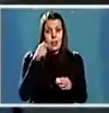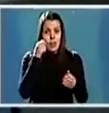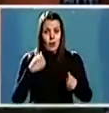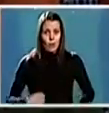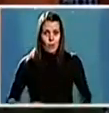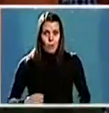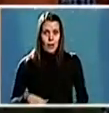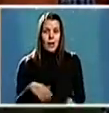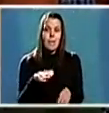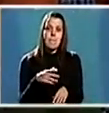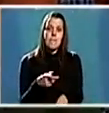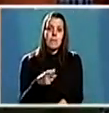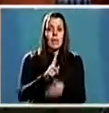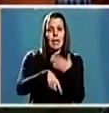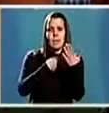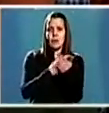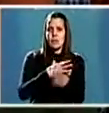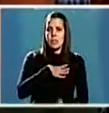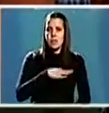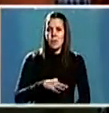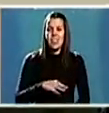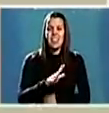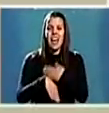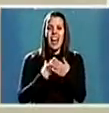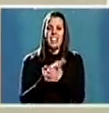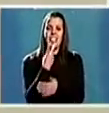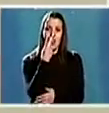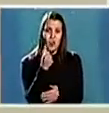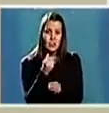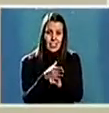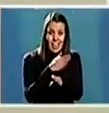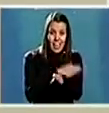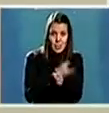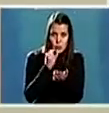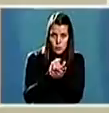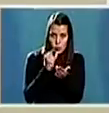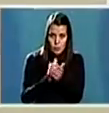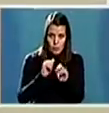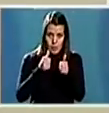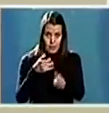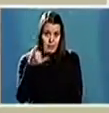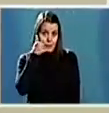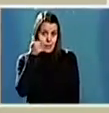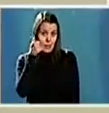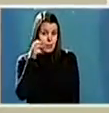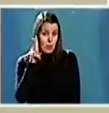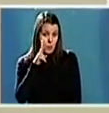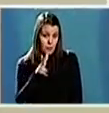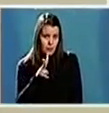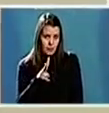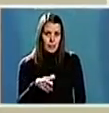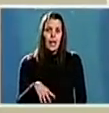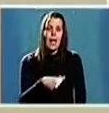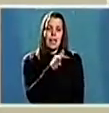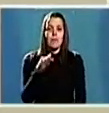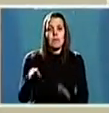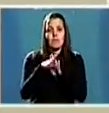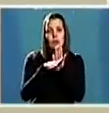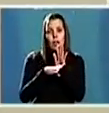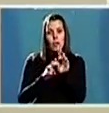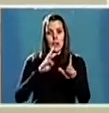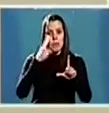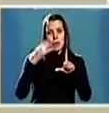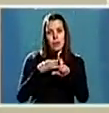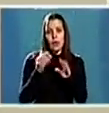naturais para lá. A inscripción pode realizarse ata 2 días antes do comenzo de cada curso a través destes números de teléfono. A programación pode consultarse